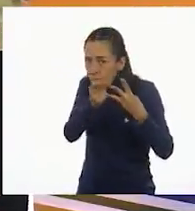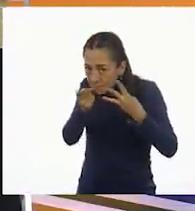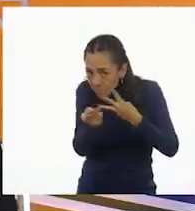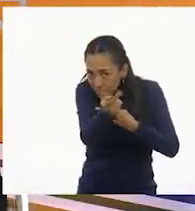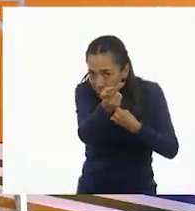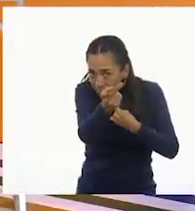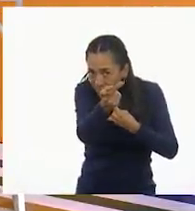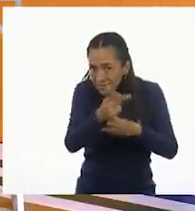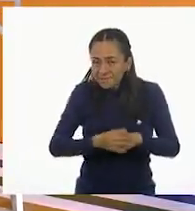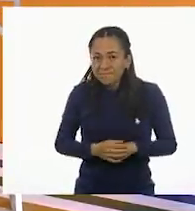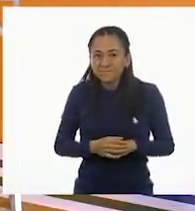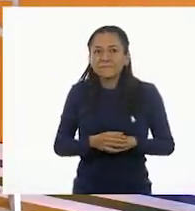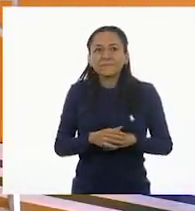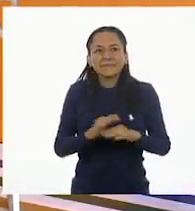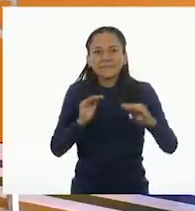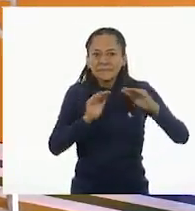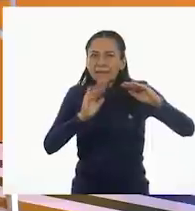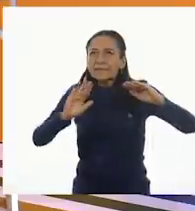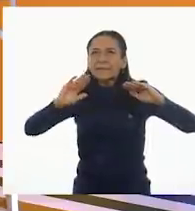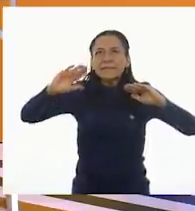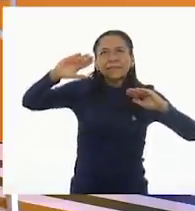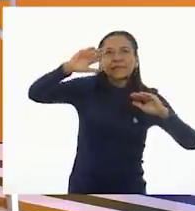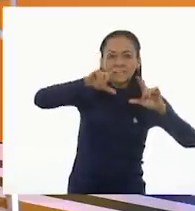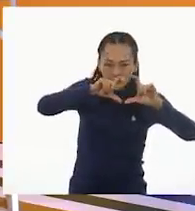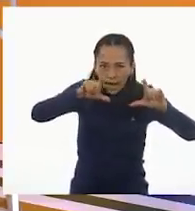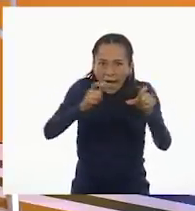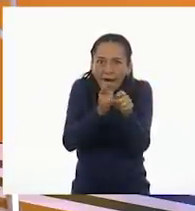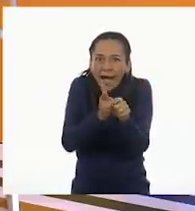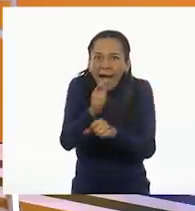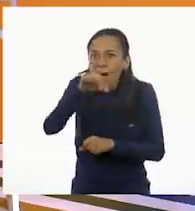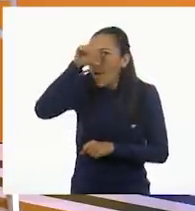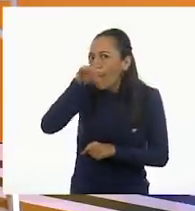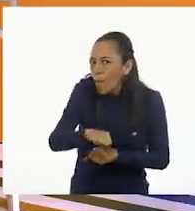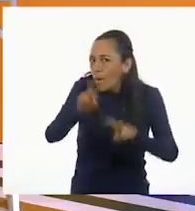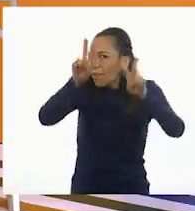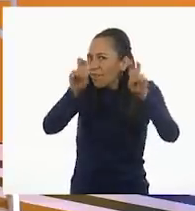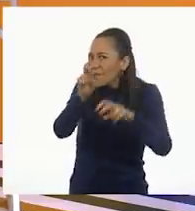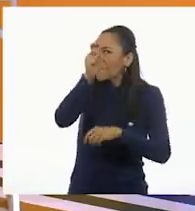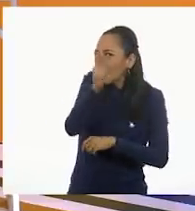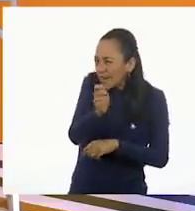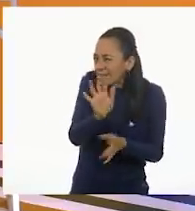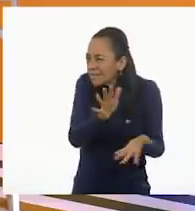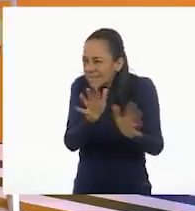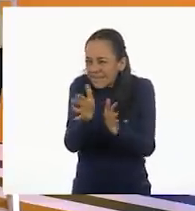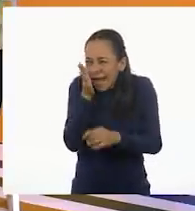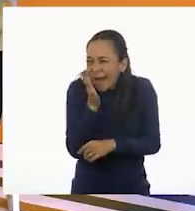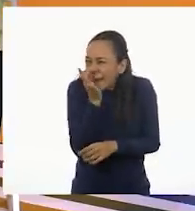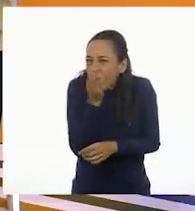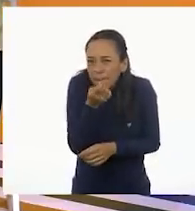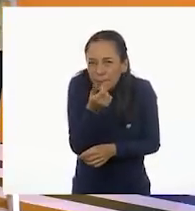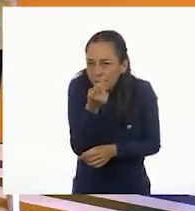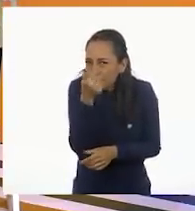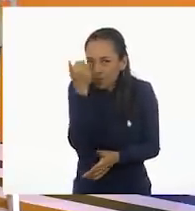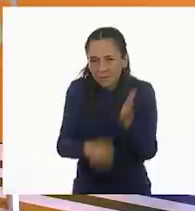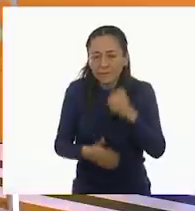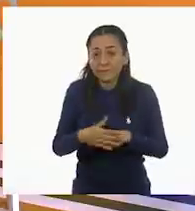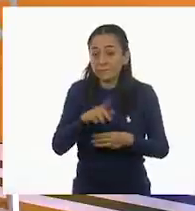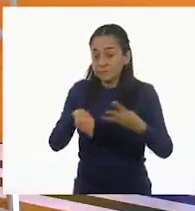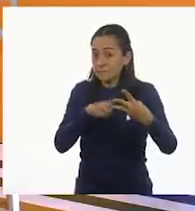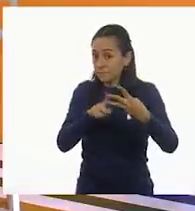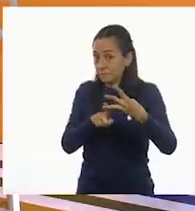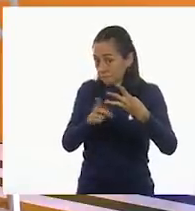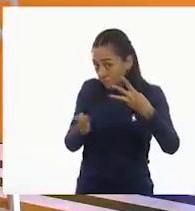Ya se está formando casi por completo el título de la clase del día de hoy. La pregunta 3 es, escuchen muy bien.